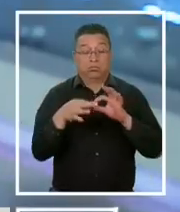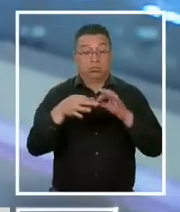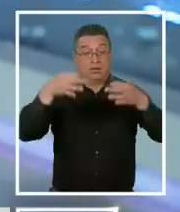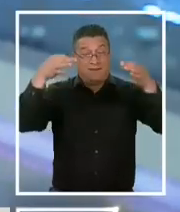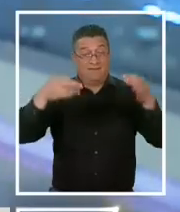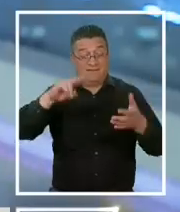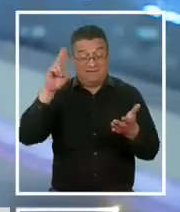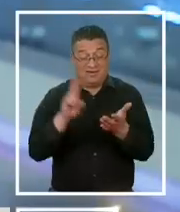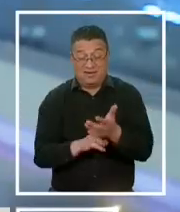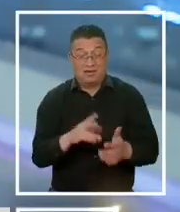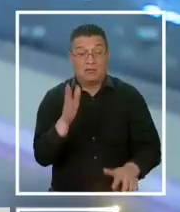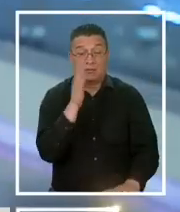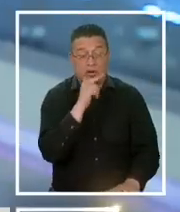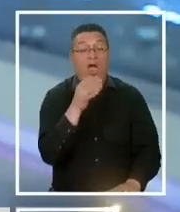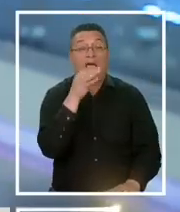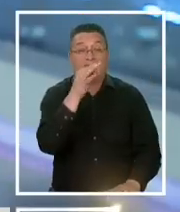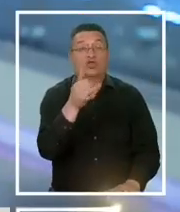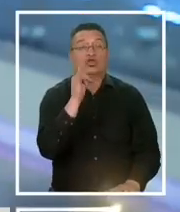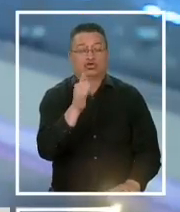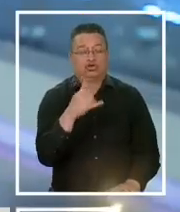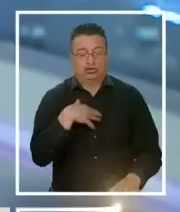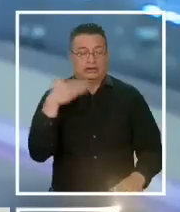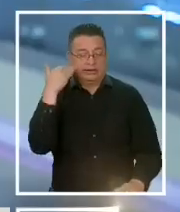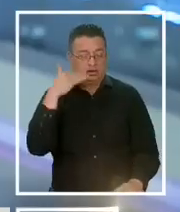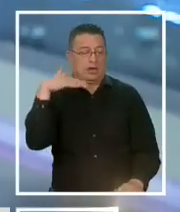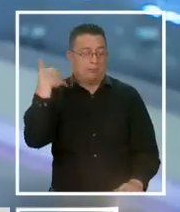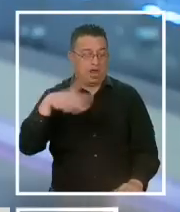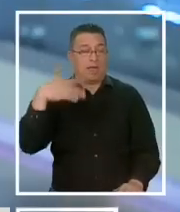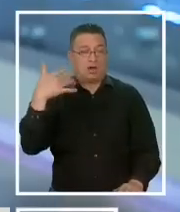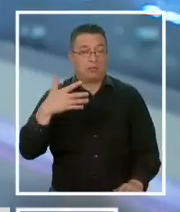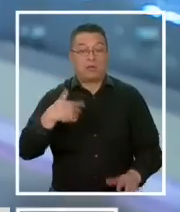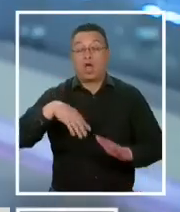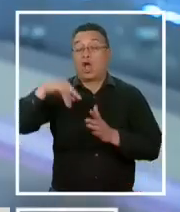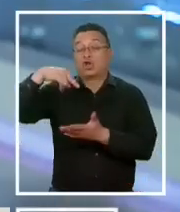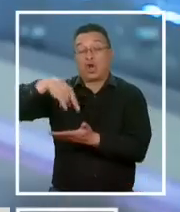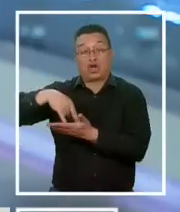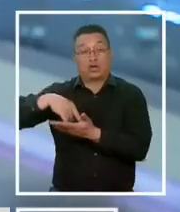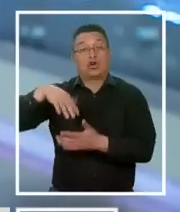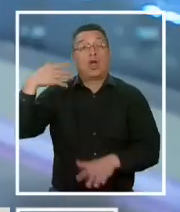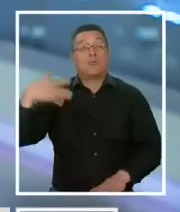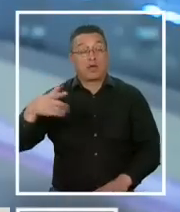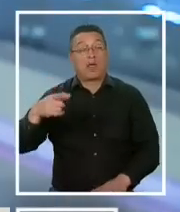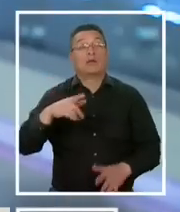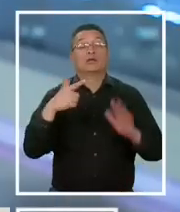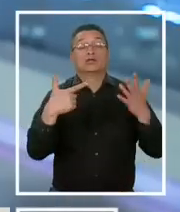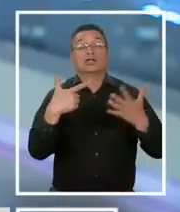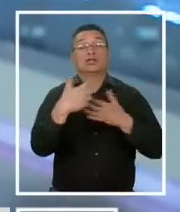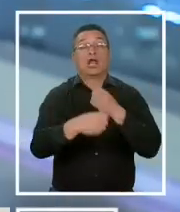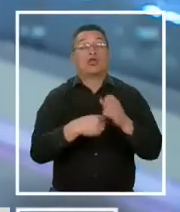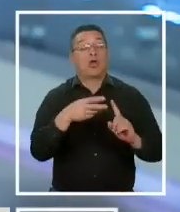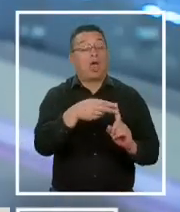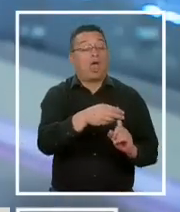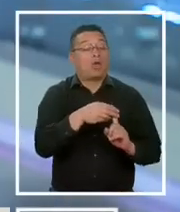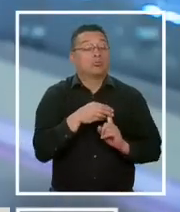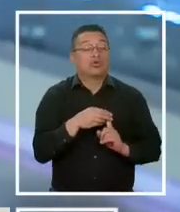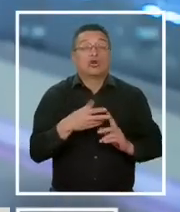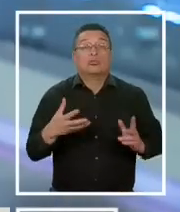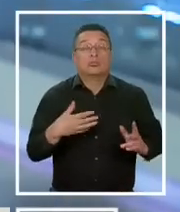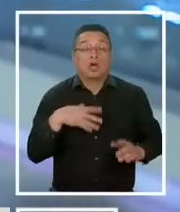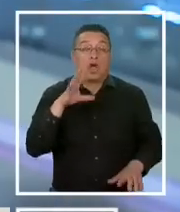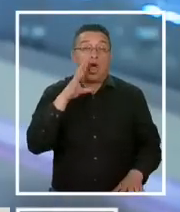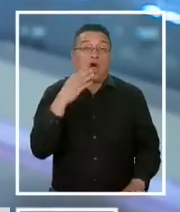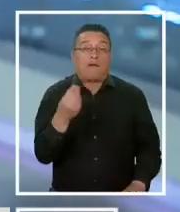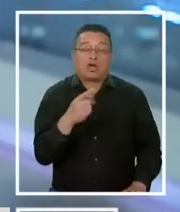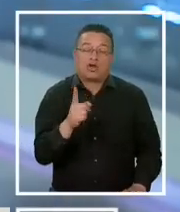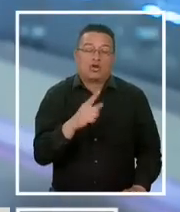la práctica cuando tú dices que te importan los niños pero en el congreso un proyecto tan gravitante como el de adopción lleva siete años La respuesta es